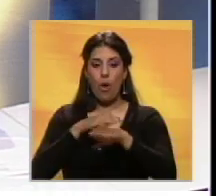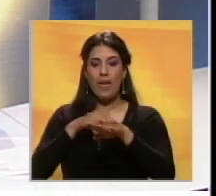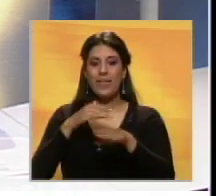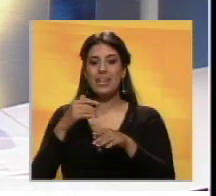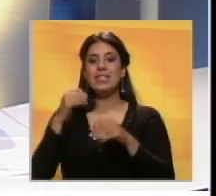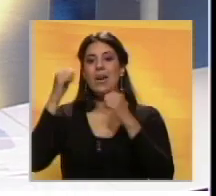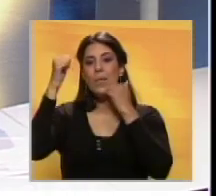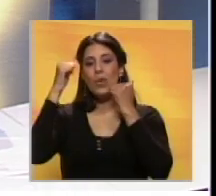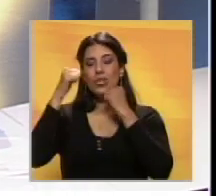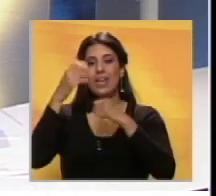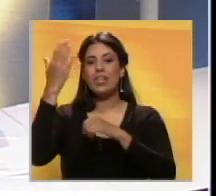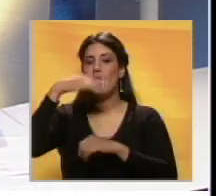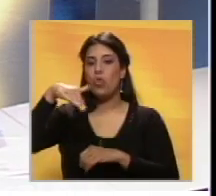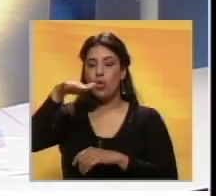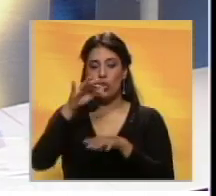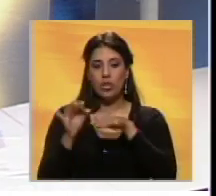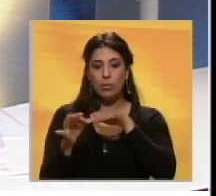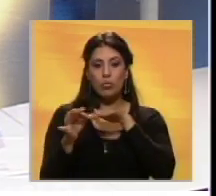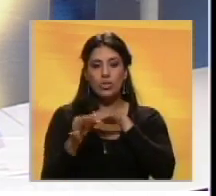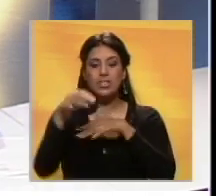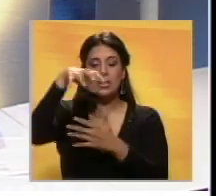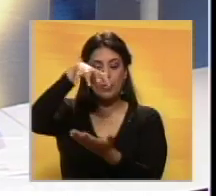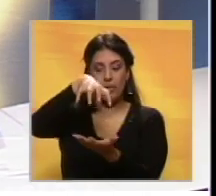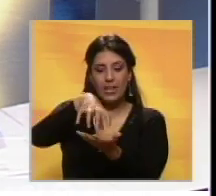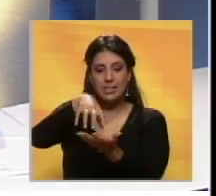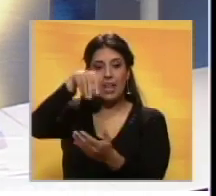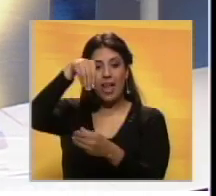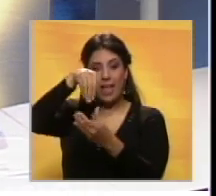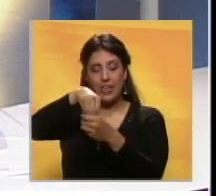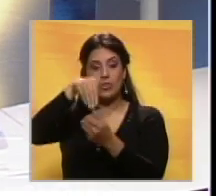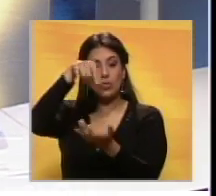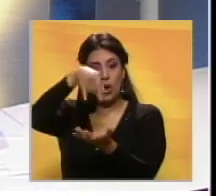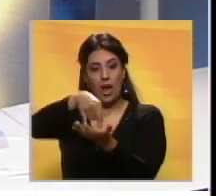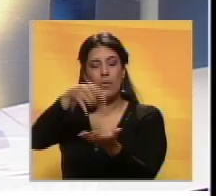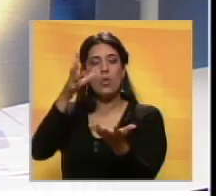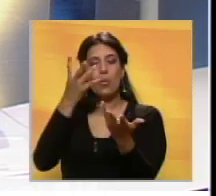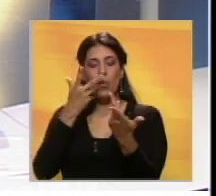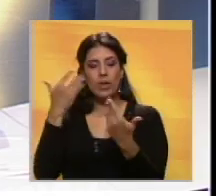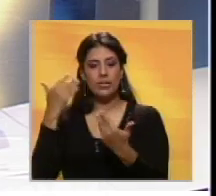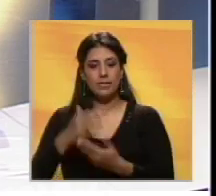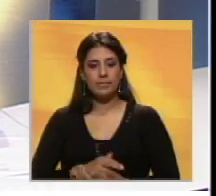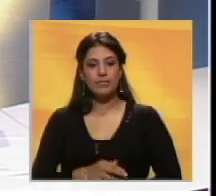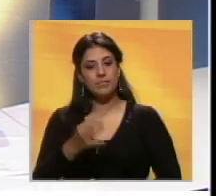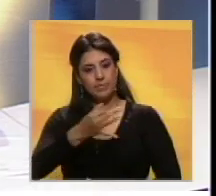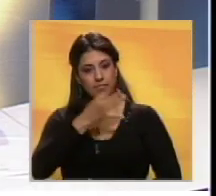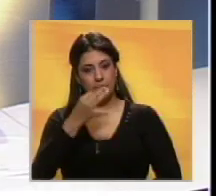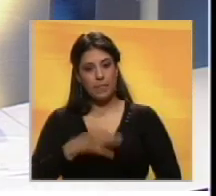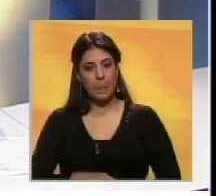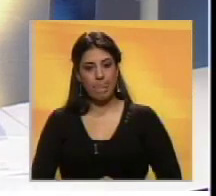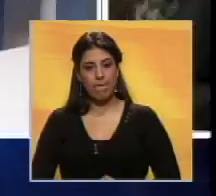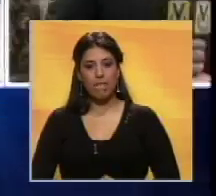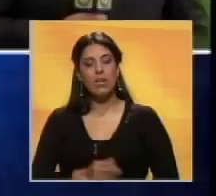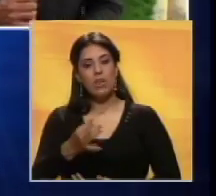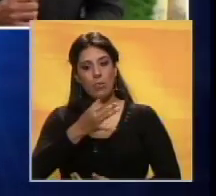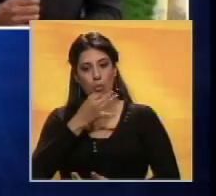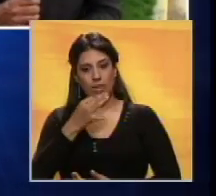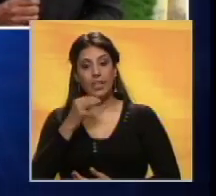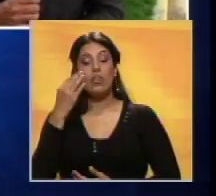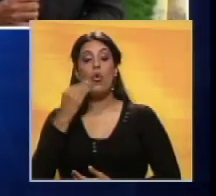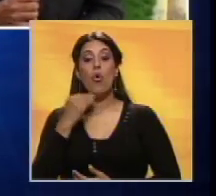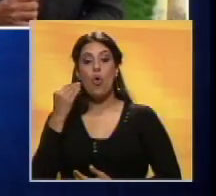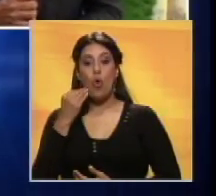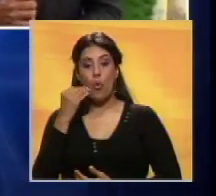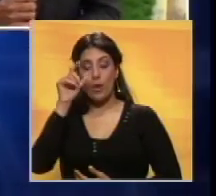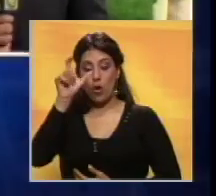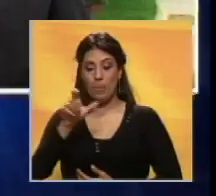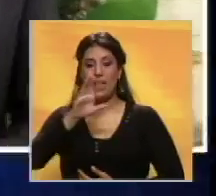las manifestaciones registradas en el municipio San Diego del estado Carabobo. Randolfo Blanco trae los detalles. Buenas tardes, adelante. Buenas tardes. El joven